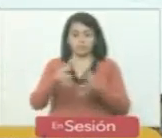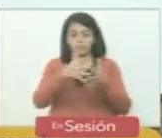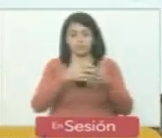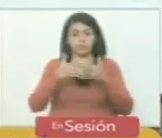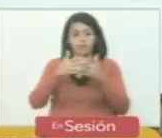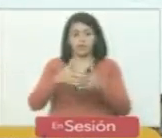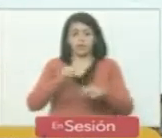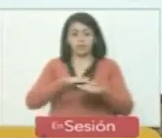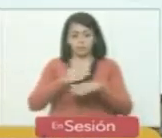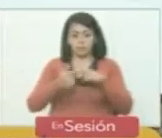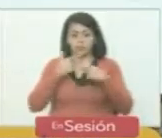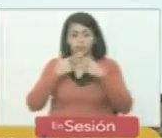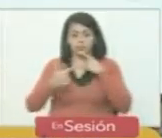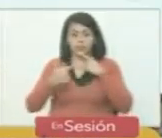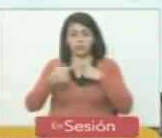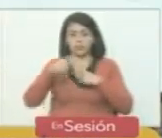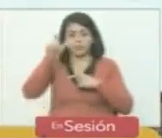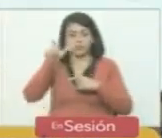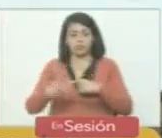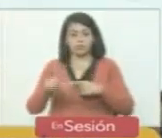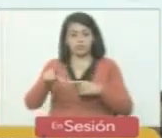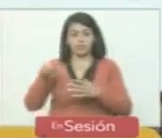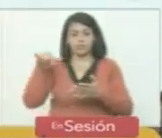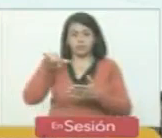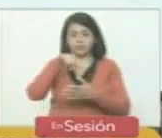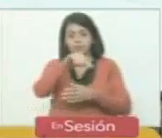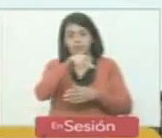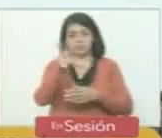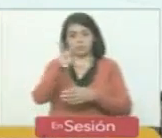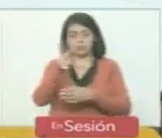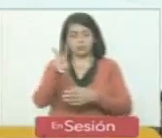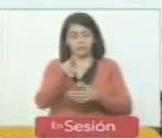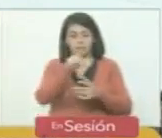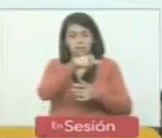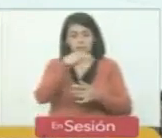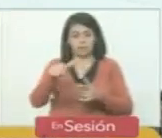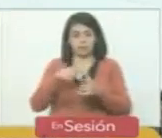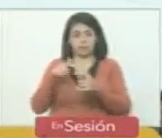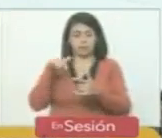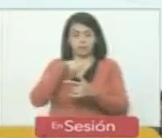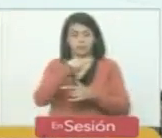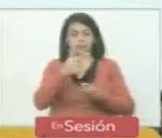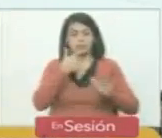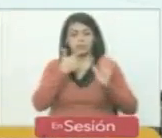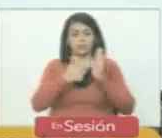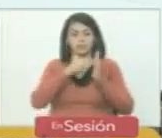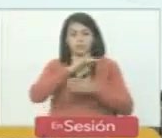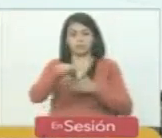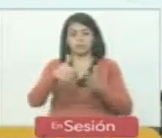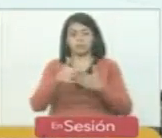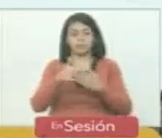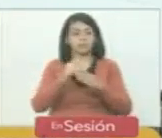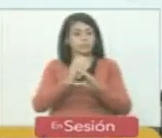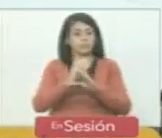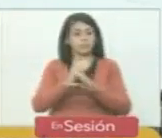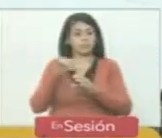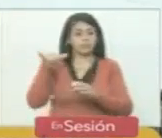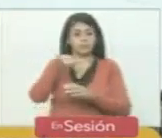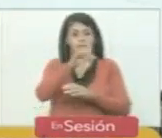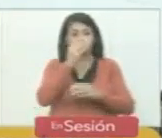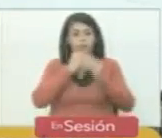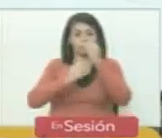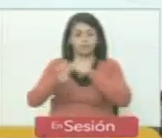Norteamérica. Considerando que el avión venezolano y su tripulación cumplían funciones de transporte de